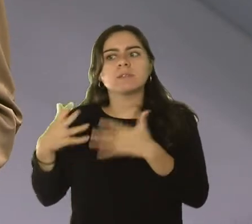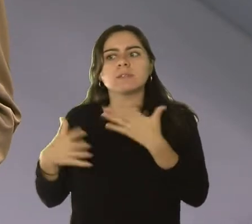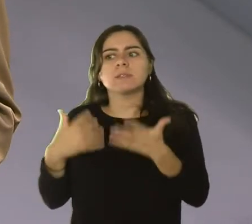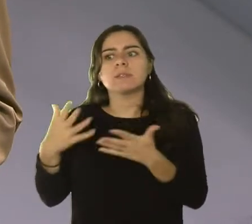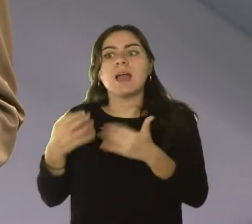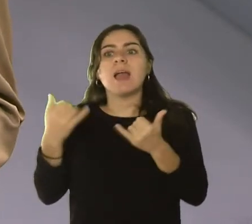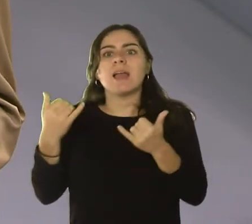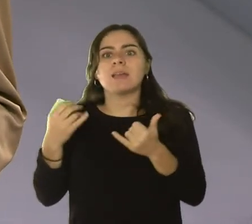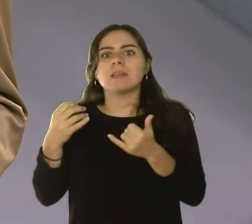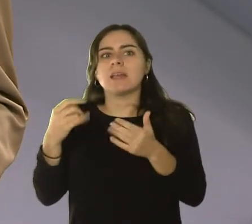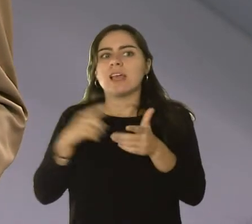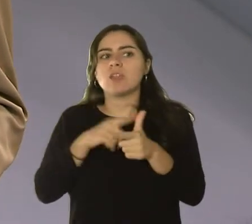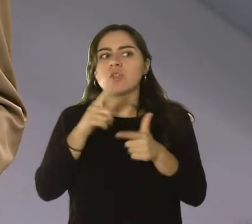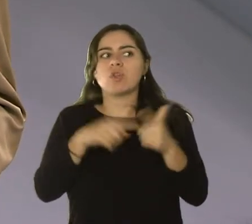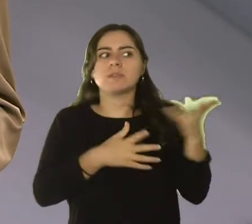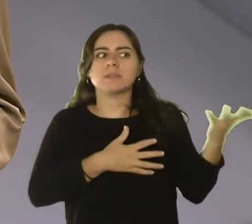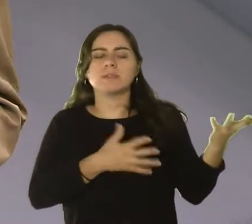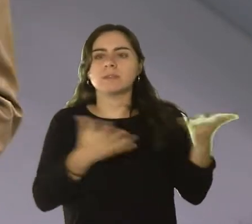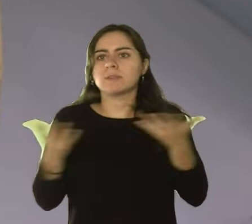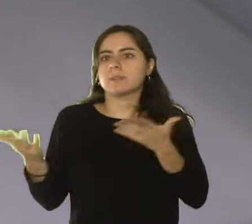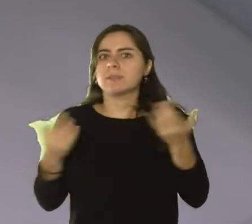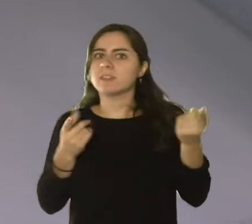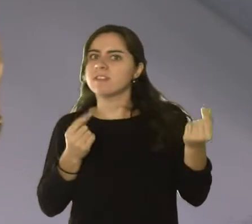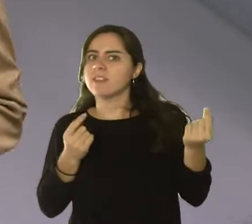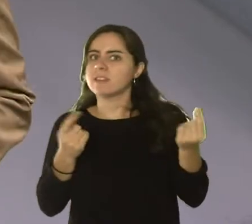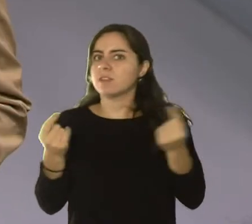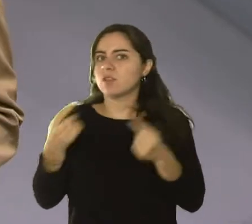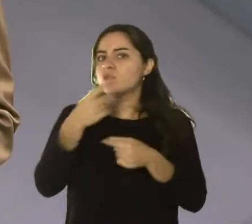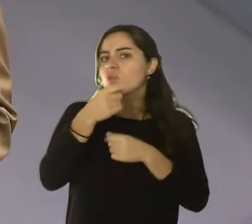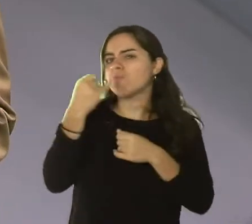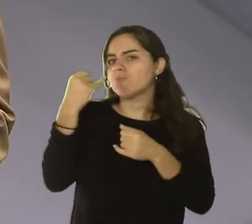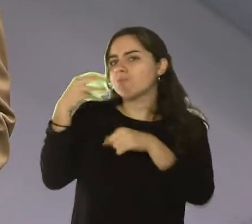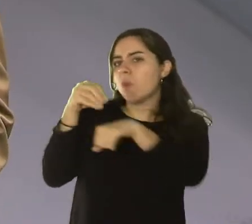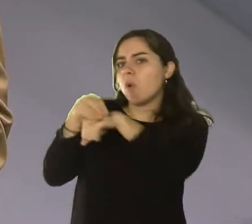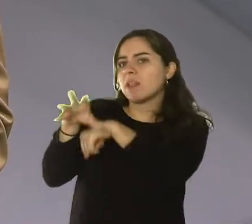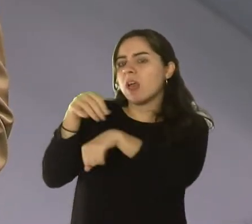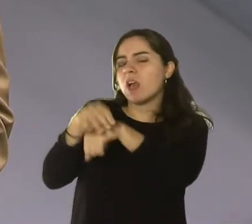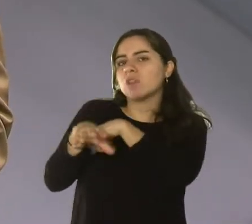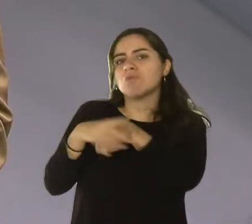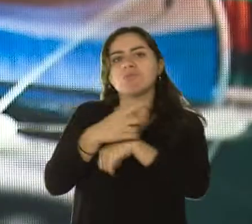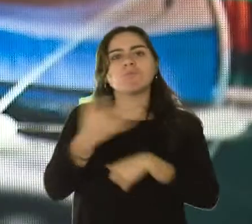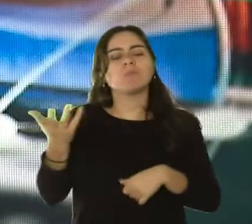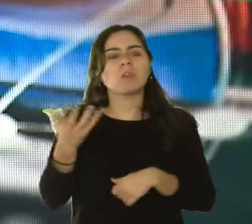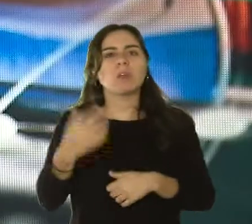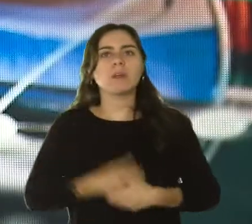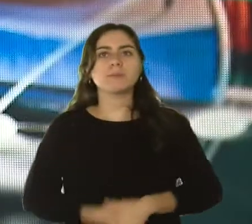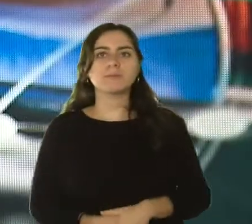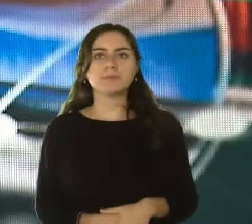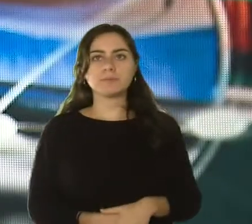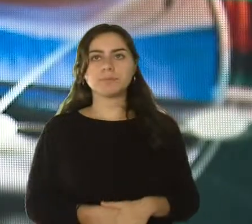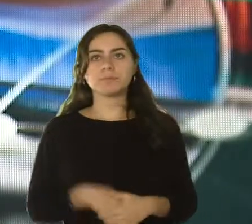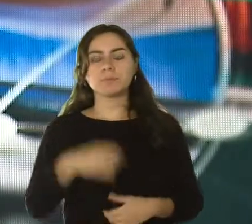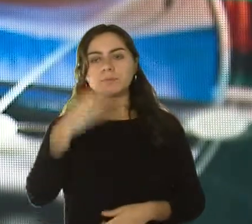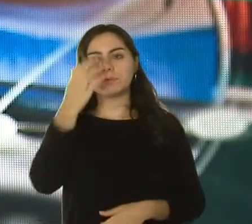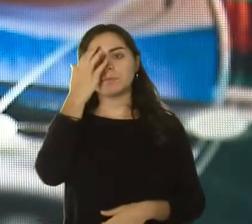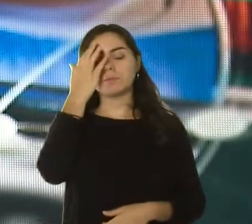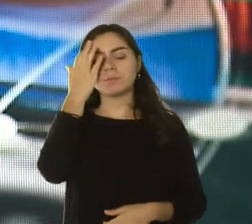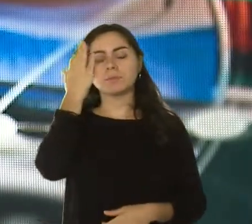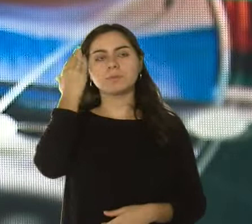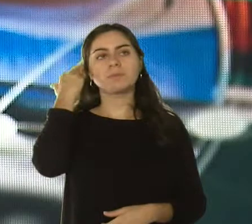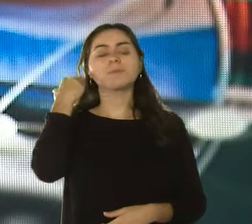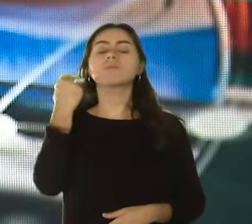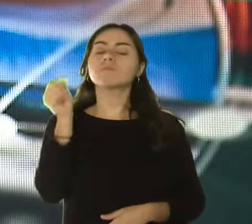moratoria, ¿qué posibilidades hay para ellos? ¿Qué orientación usted le puede brindar a esas personas? Bueno, eso